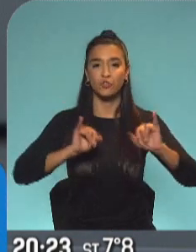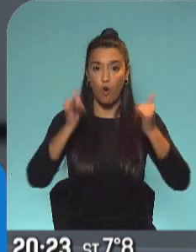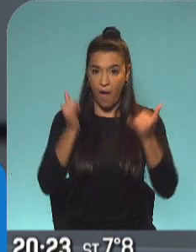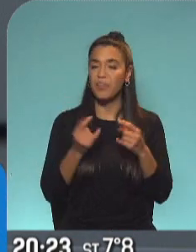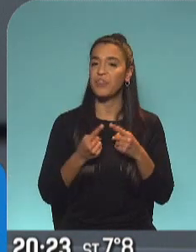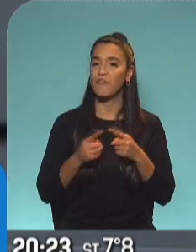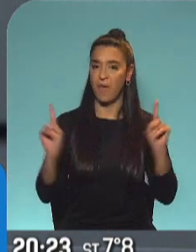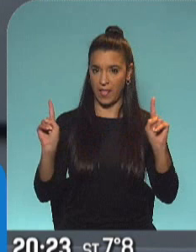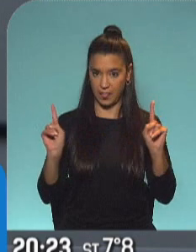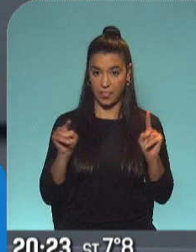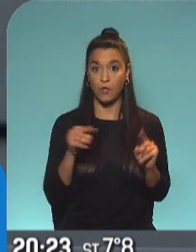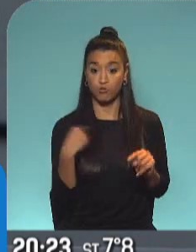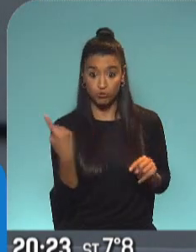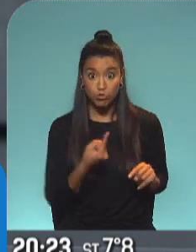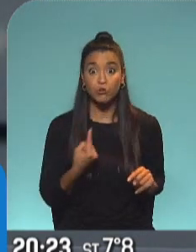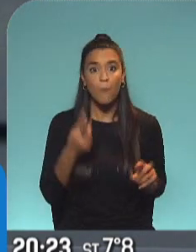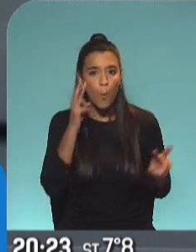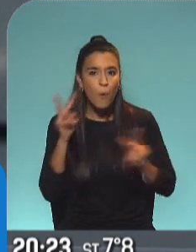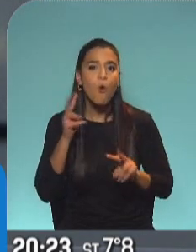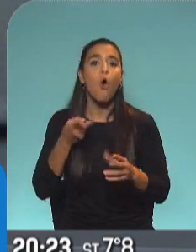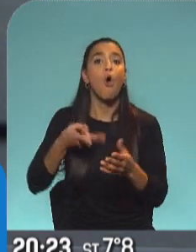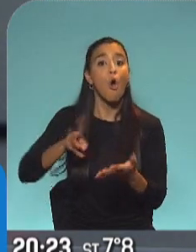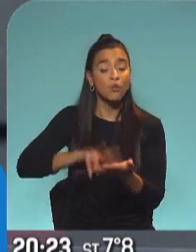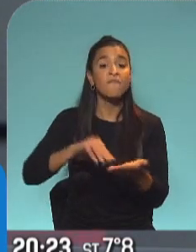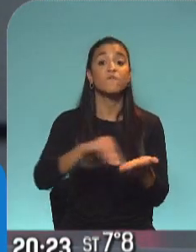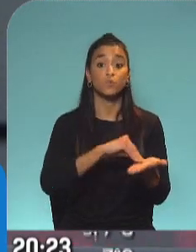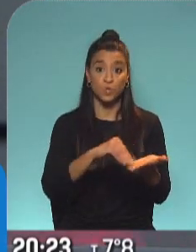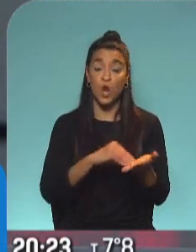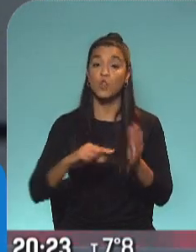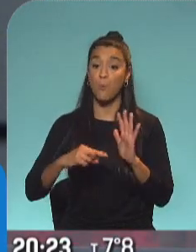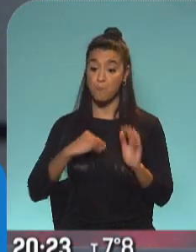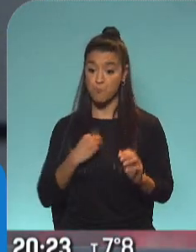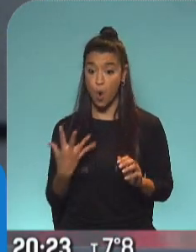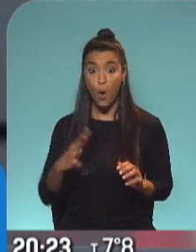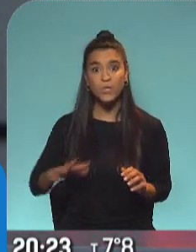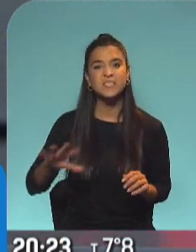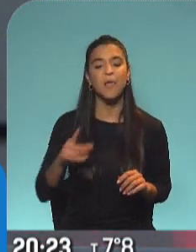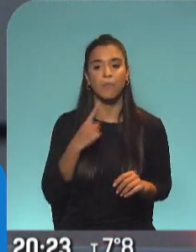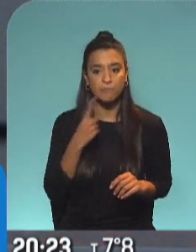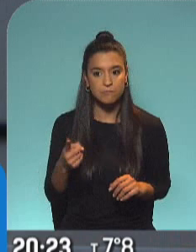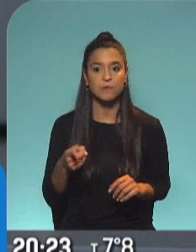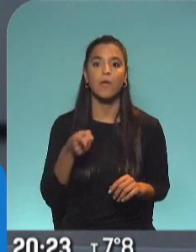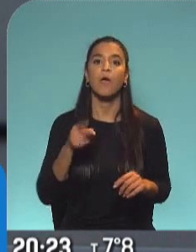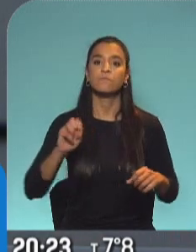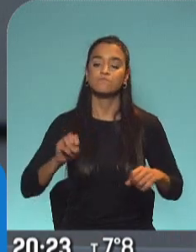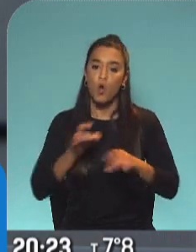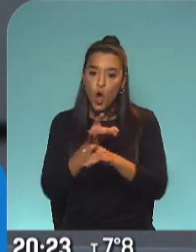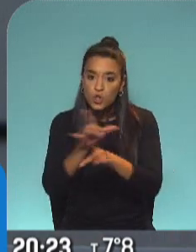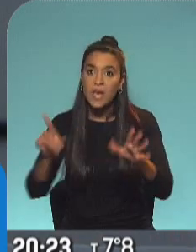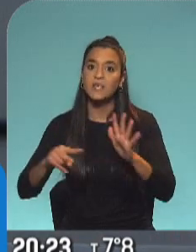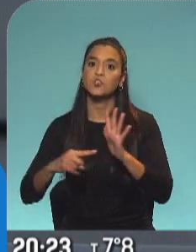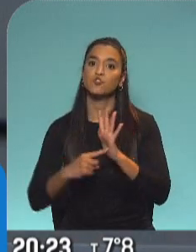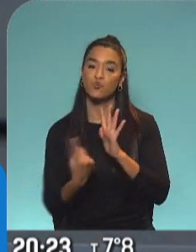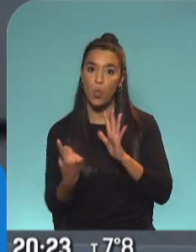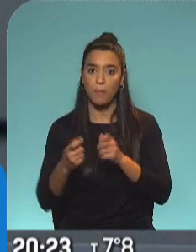bastante distinto, y empezamos a escuchar una vez más a varios funcionarios de la provincia de Buenos Aires decir que los casos de contagios en la ciudad son más